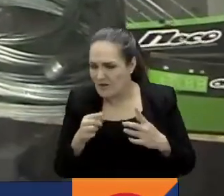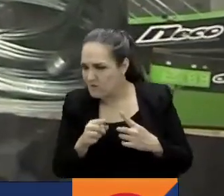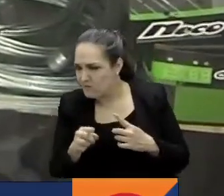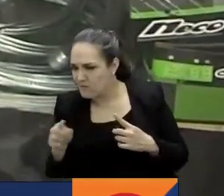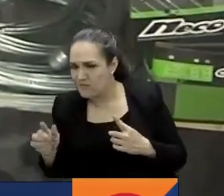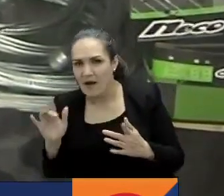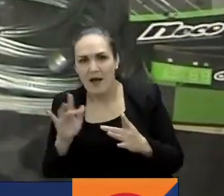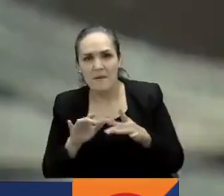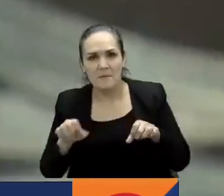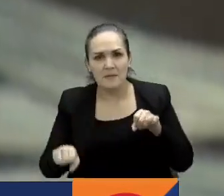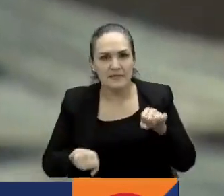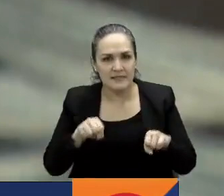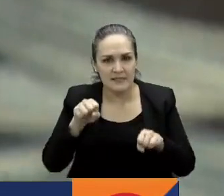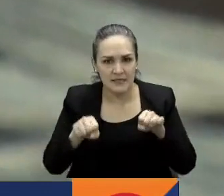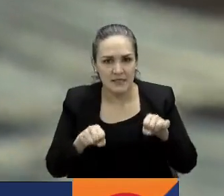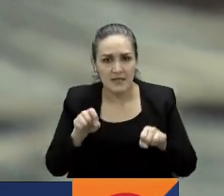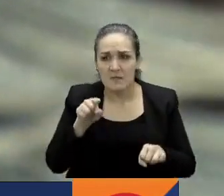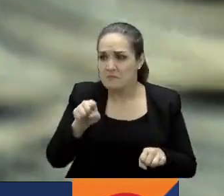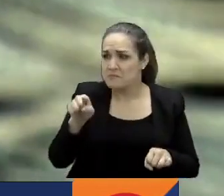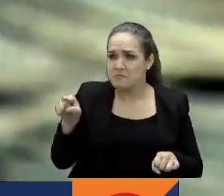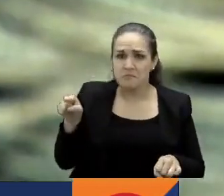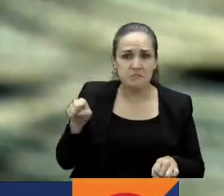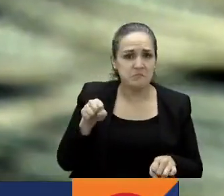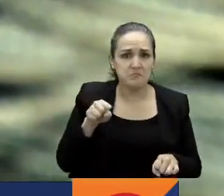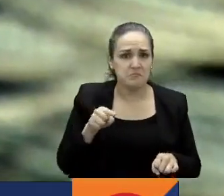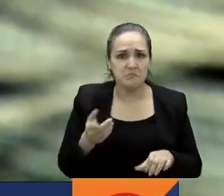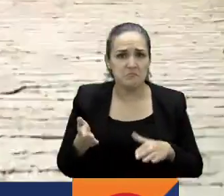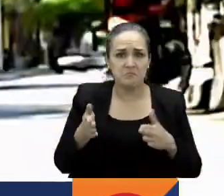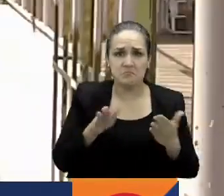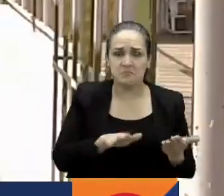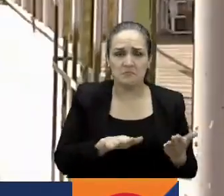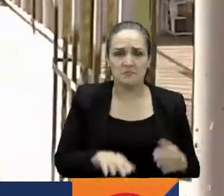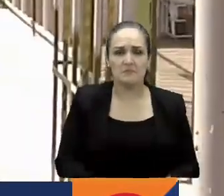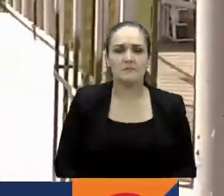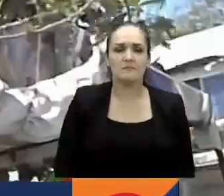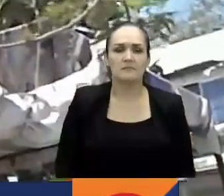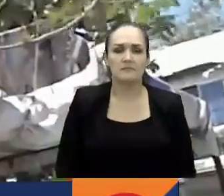repuestos de bicicletas viejas estaban exhibidos.